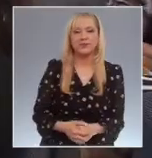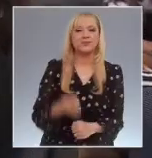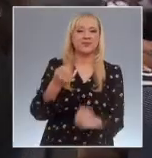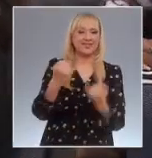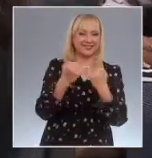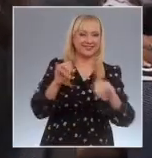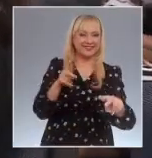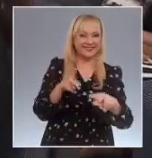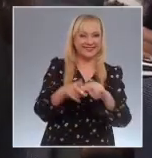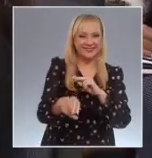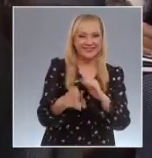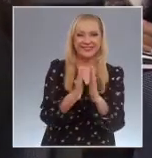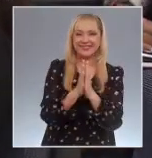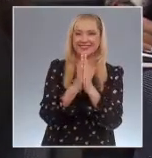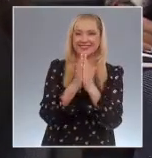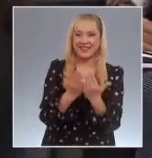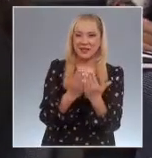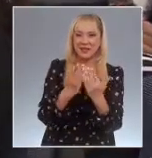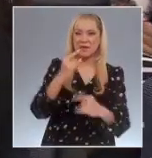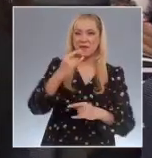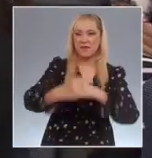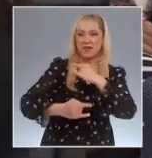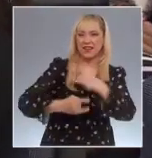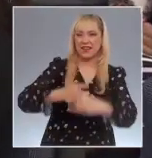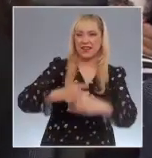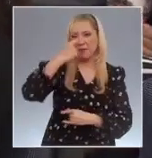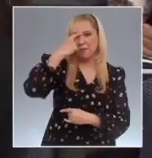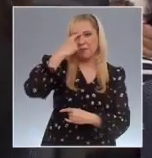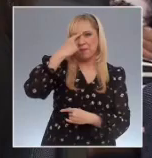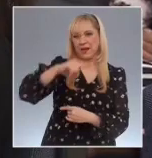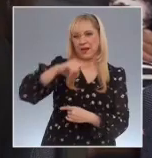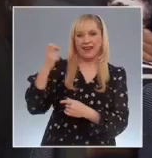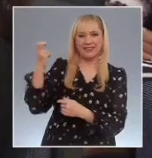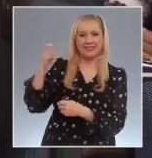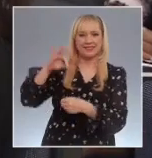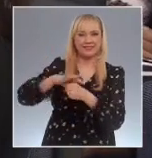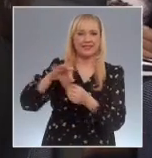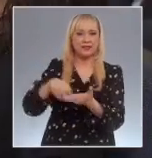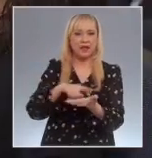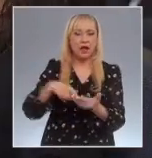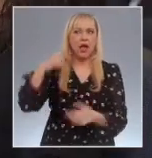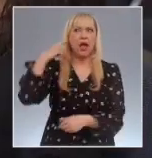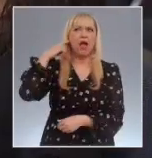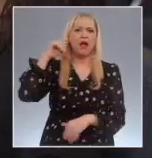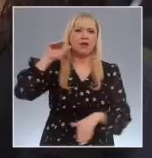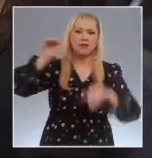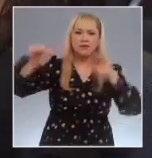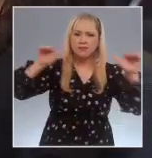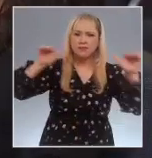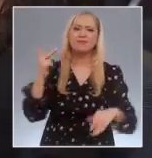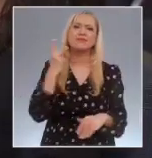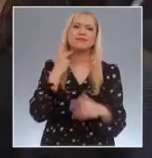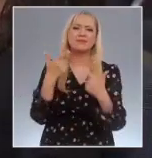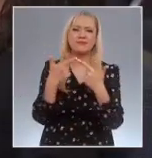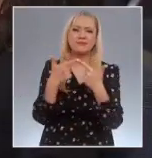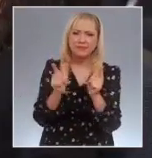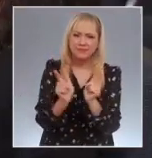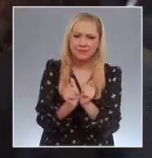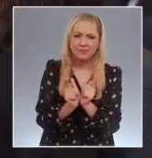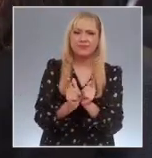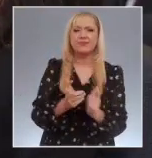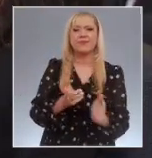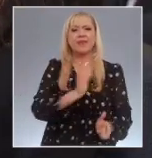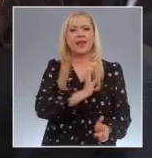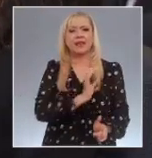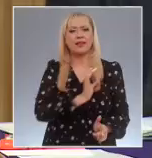un llamado a que autoridades electorales y judiciales, candidatos y partidos políticos sean transparentes para dar certeza